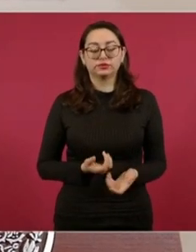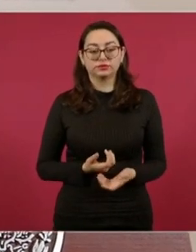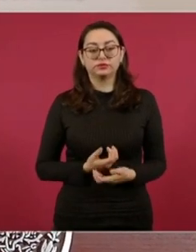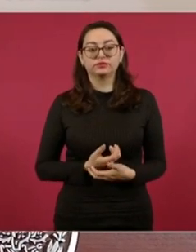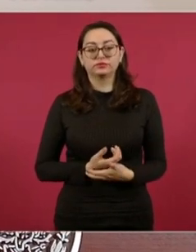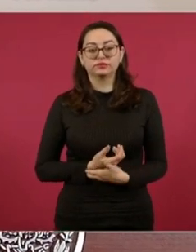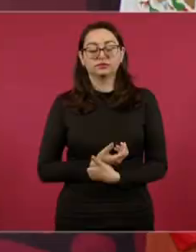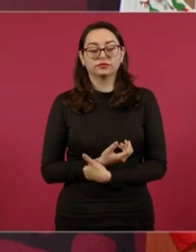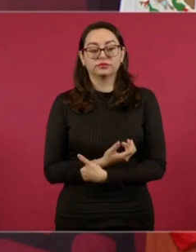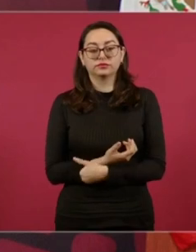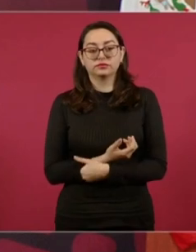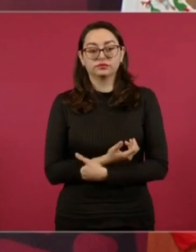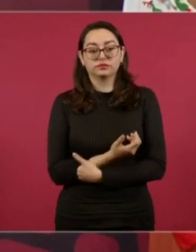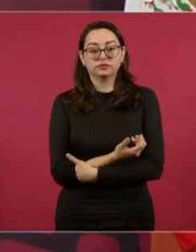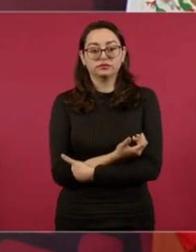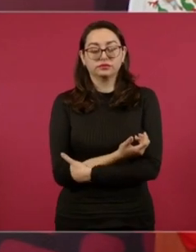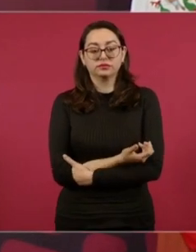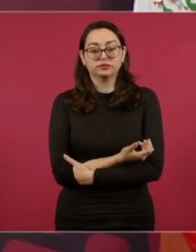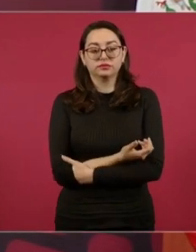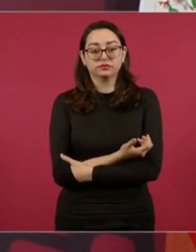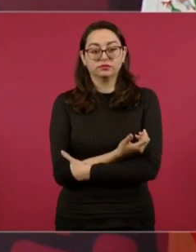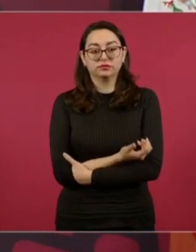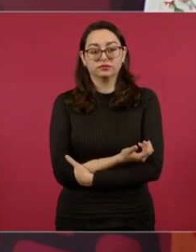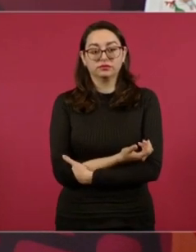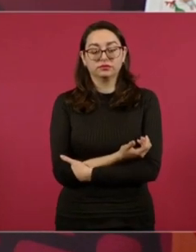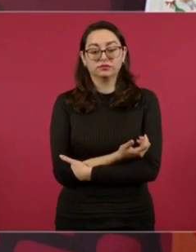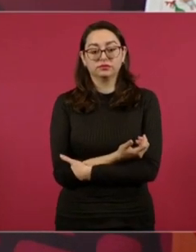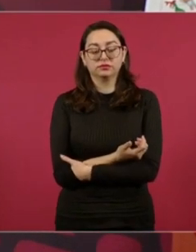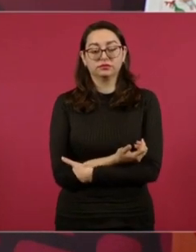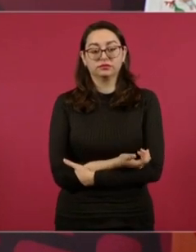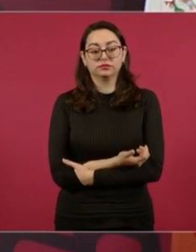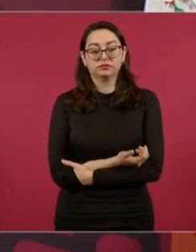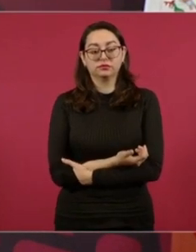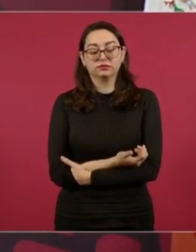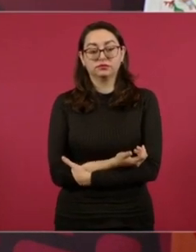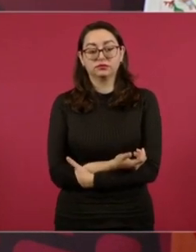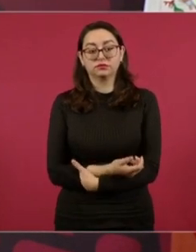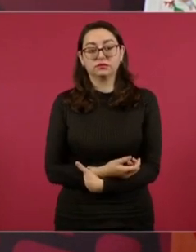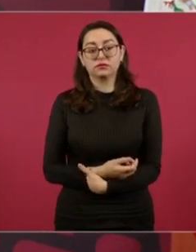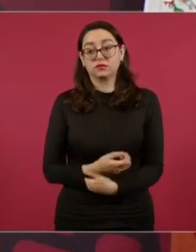tienen que tener muchísima más creatividad.